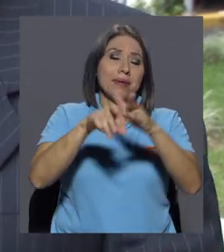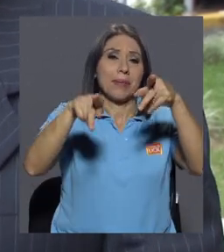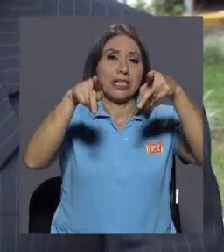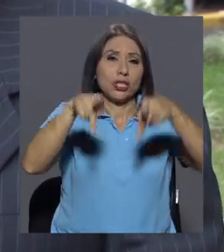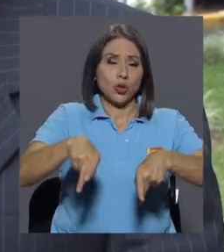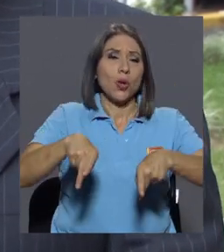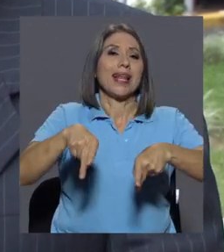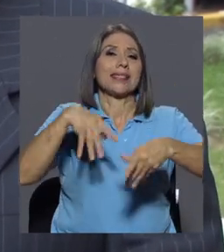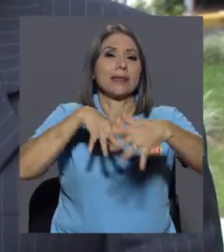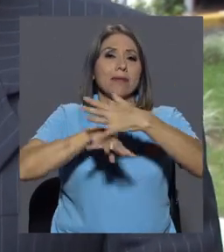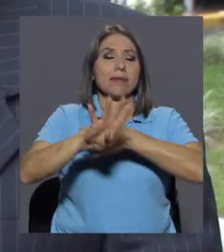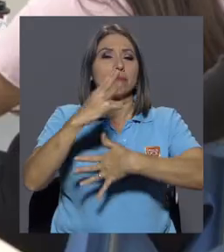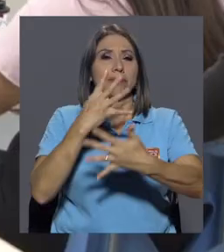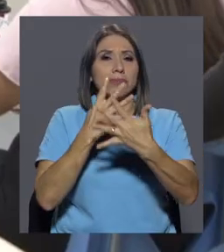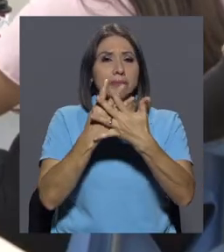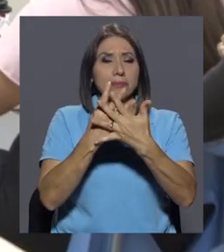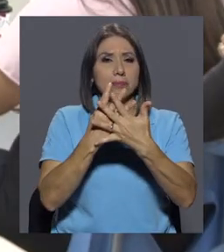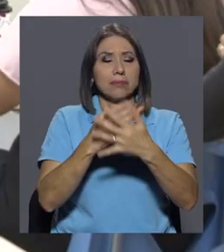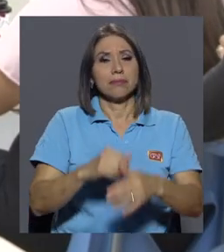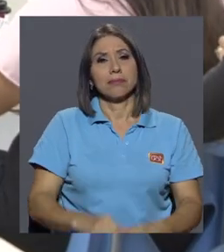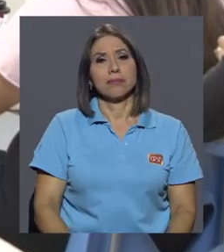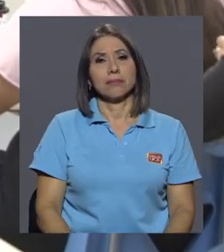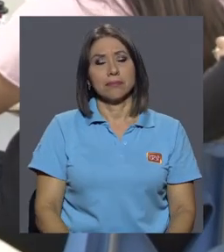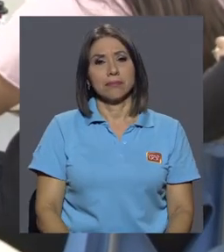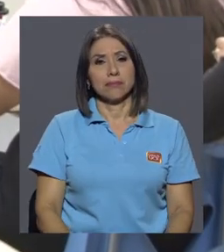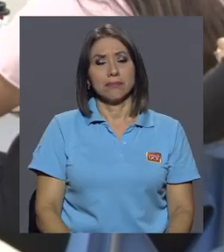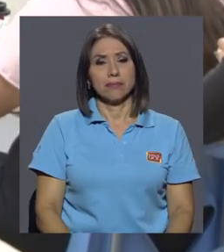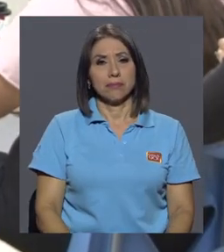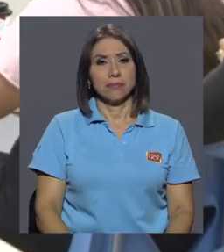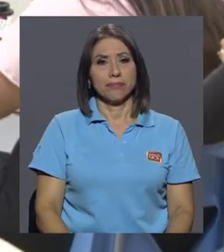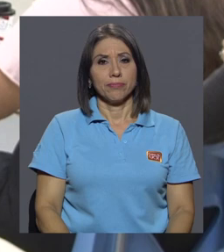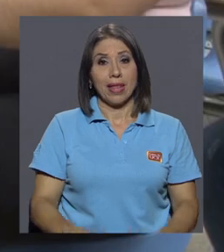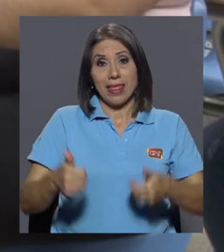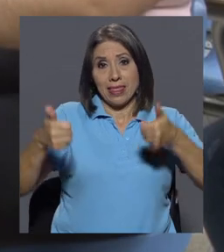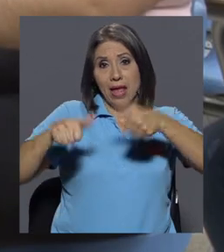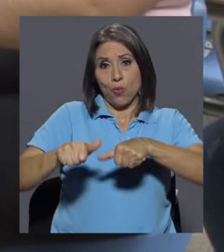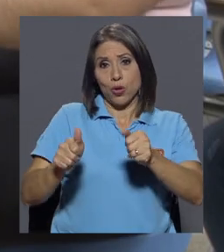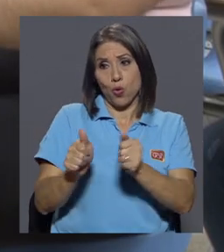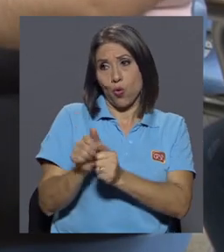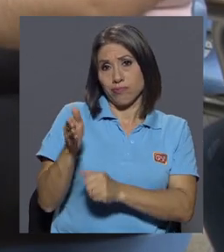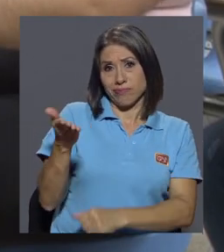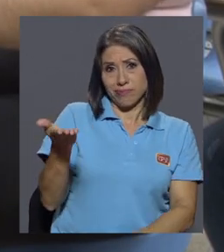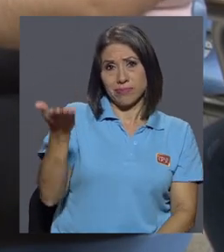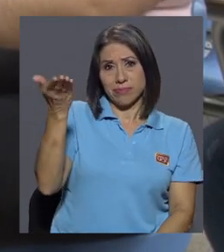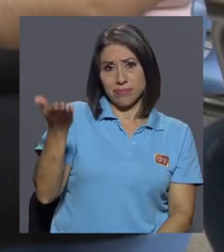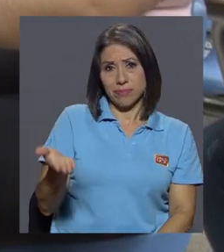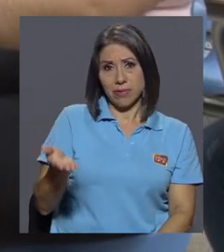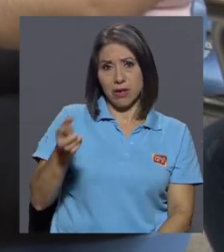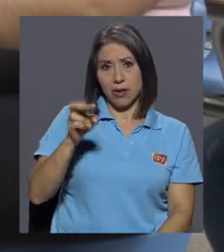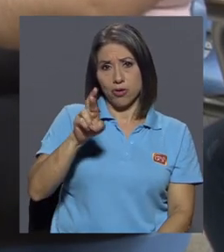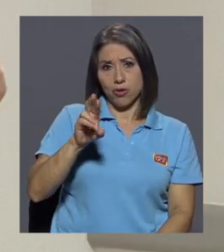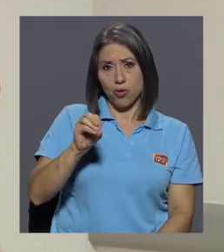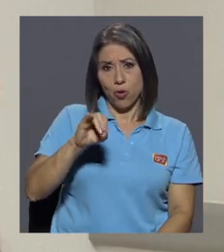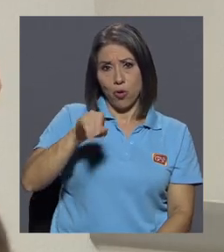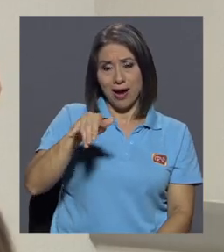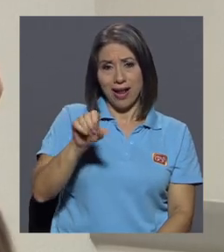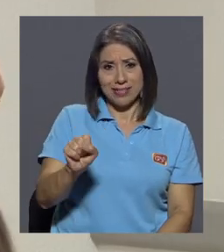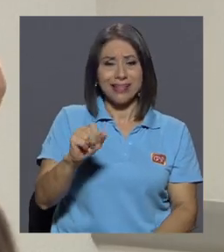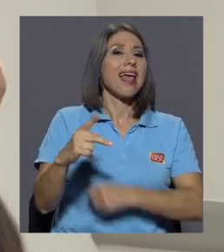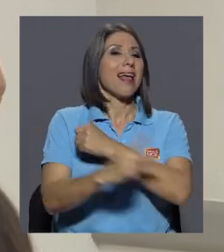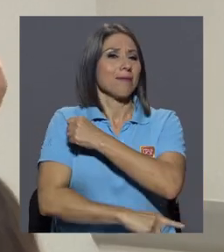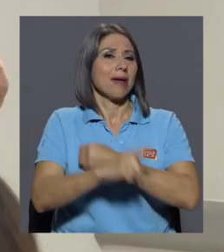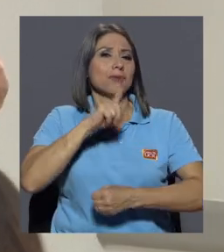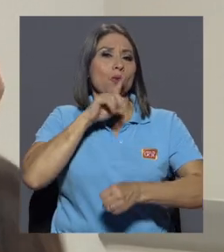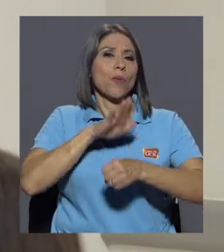personas que se encuentran privadas de su libertad. De acuerdo con Rojas, el país tiene un compromiso internacional en